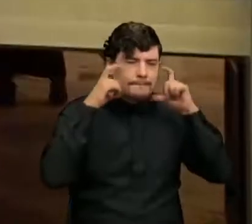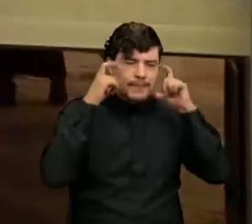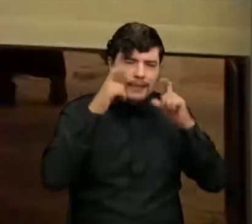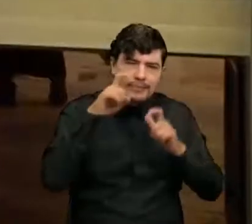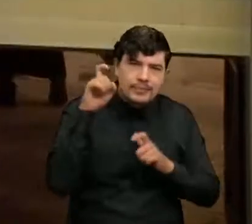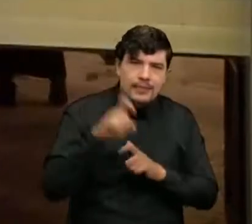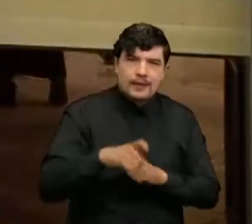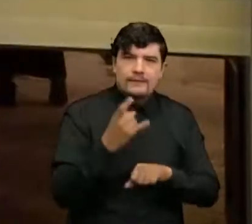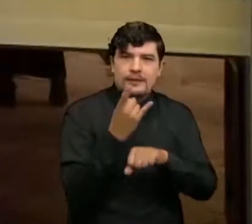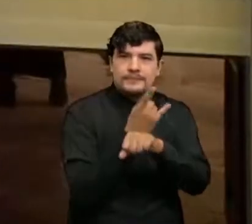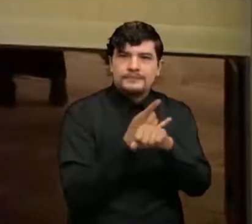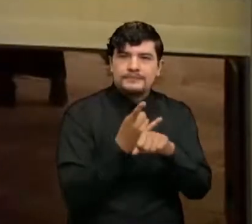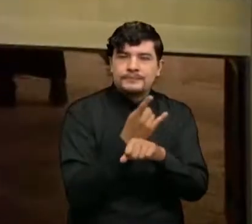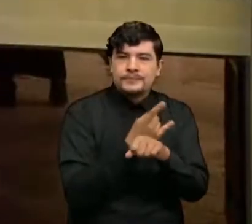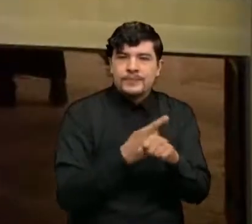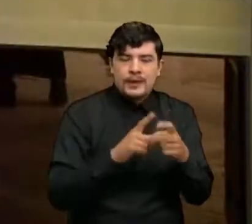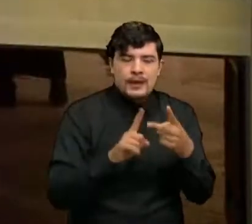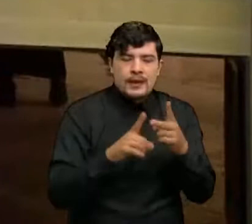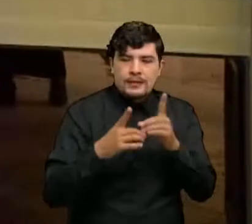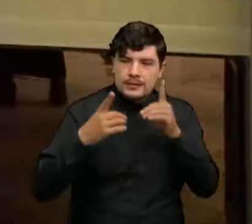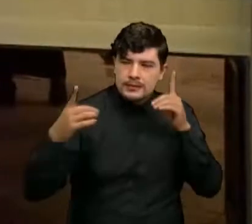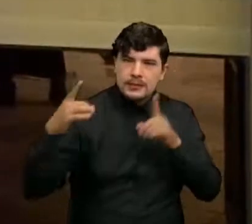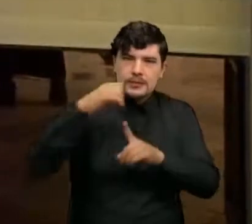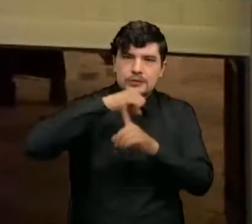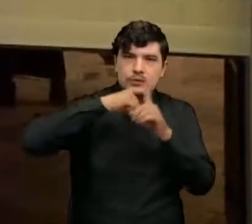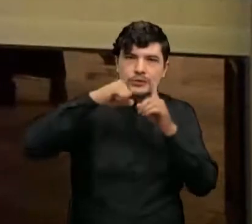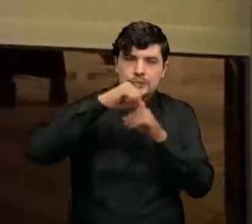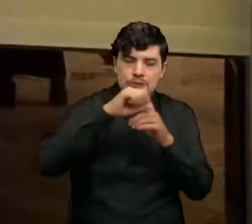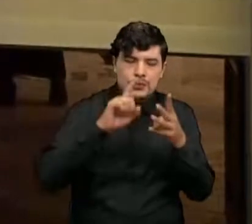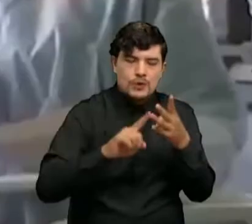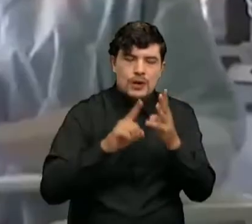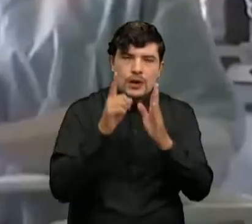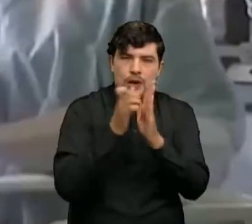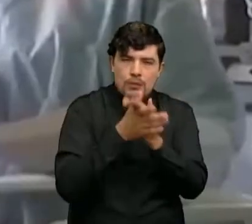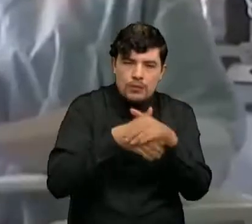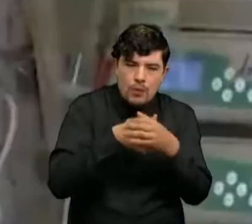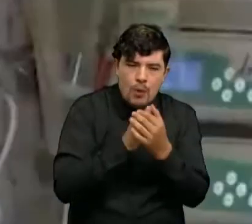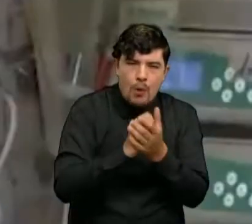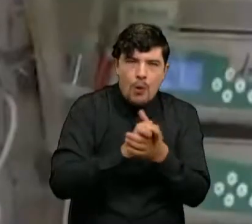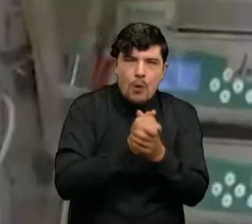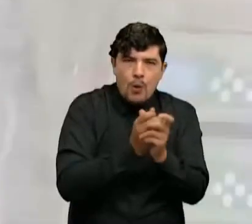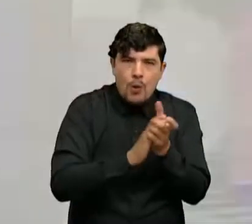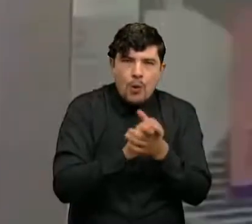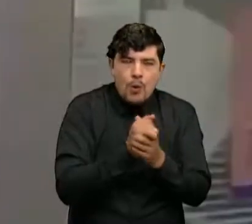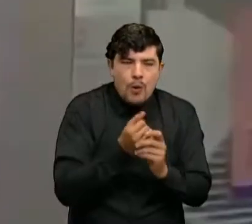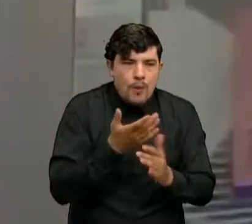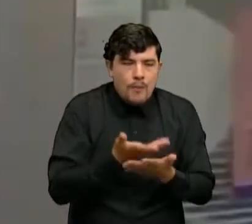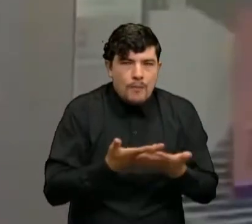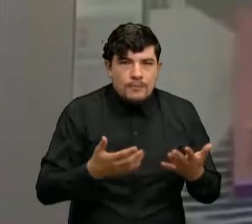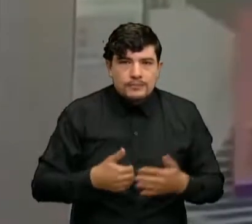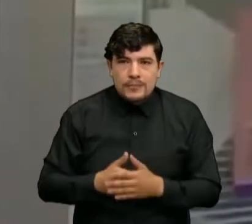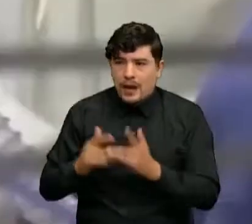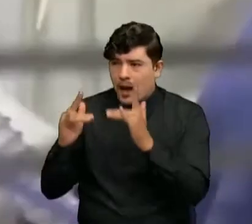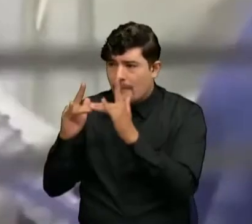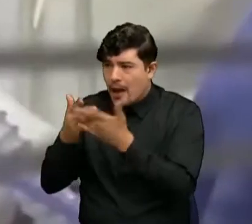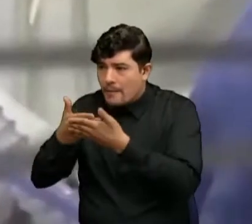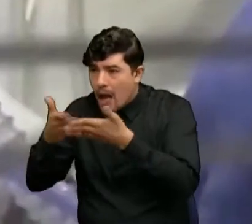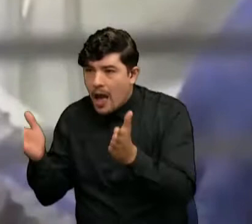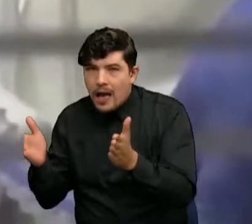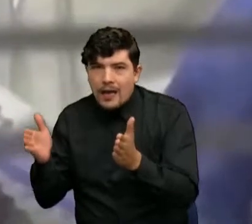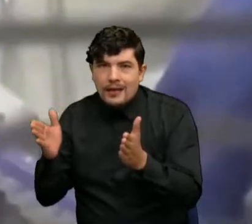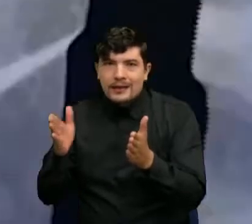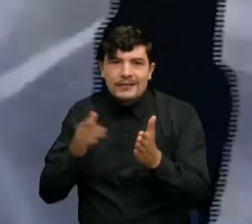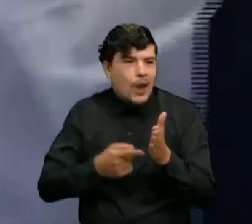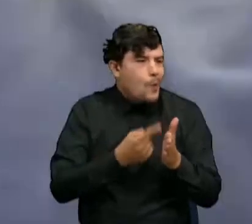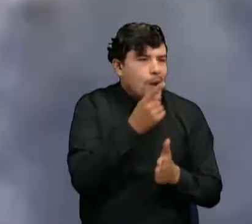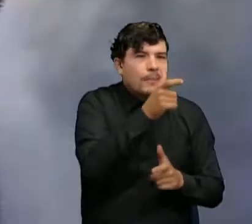el distanciamiento social, el lavado de manos, porque en realidad no tenemos ya recursos. Cada cama que abrimos inmediatamente se llena.